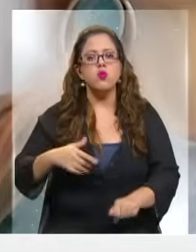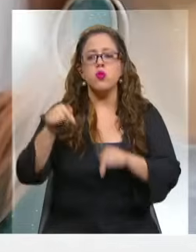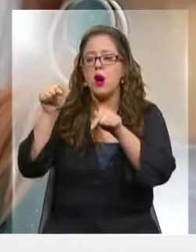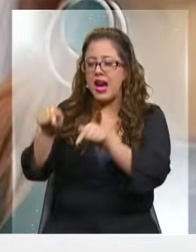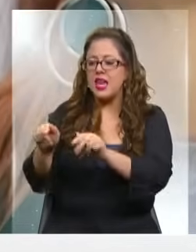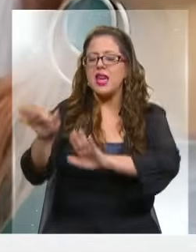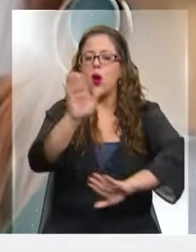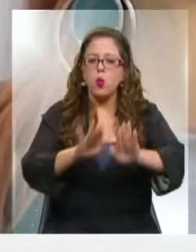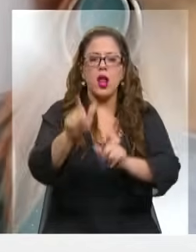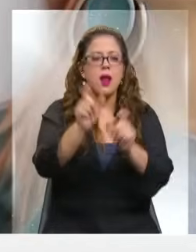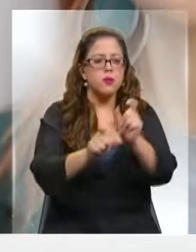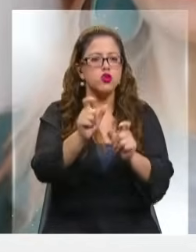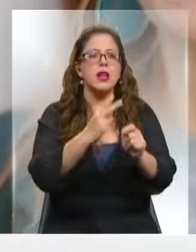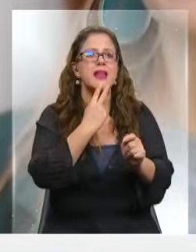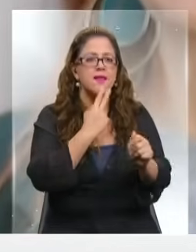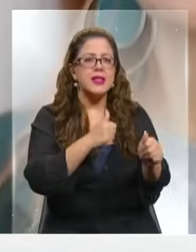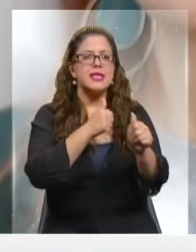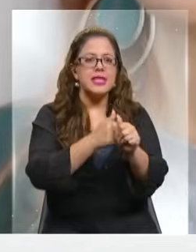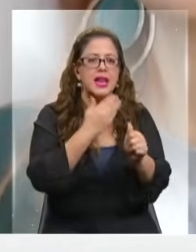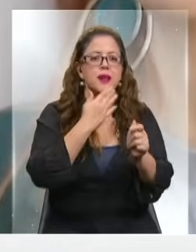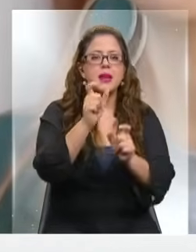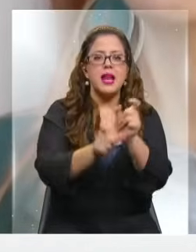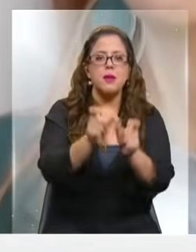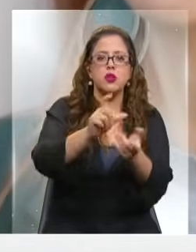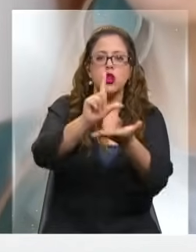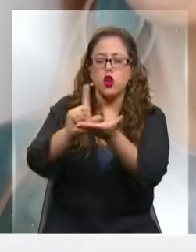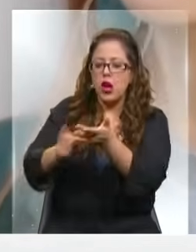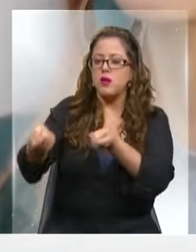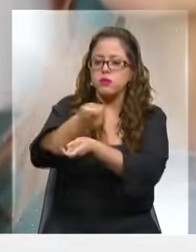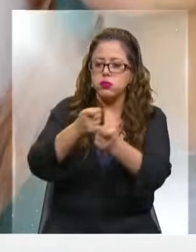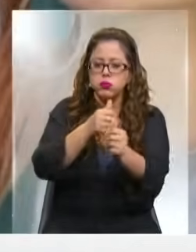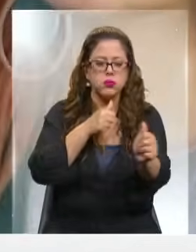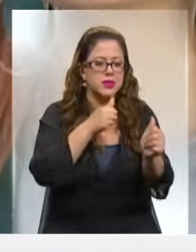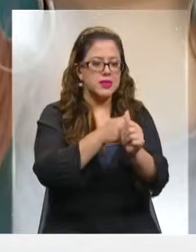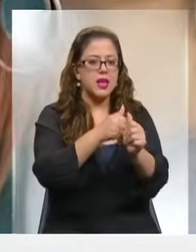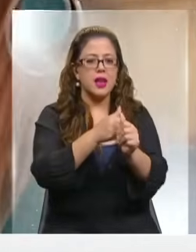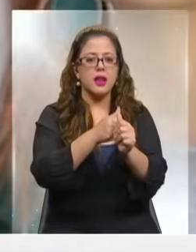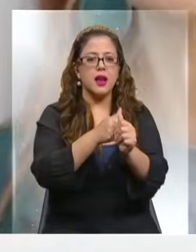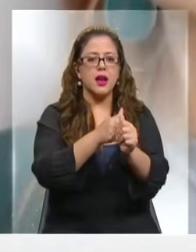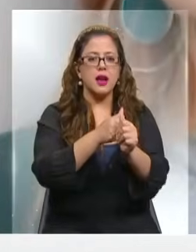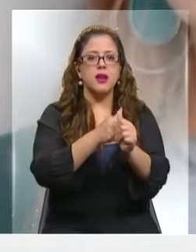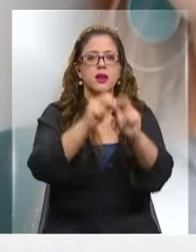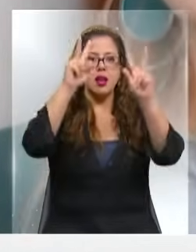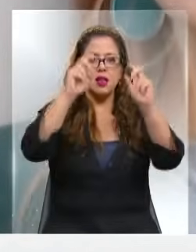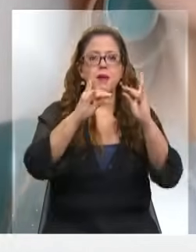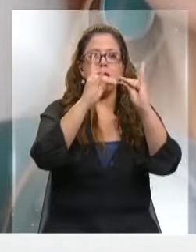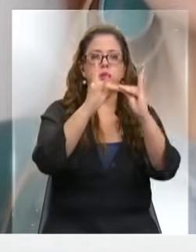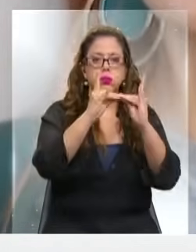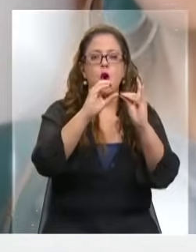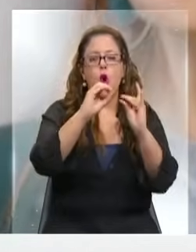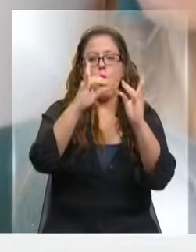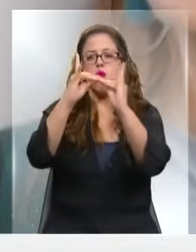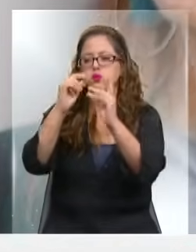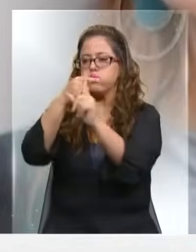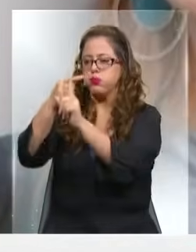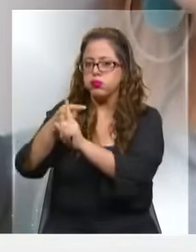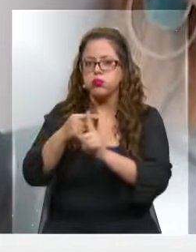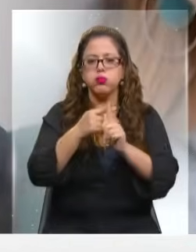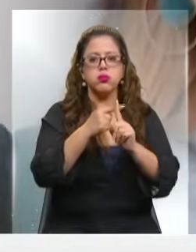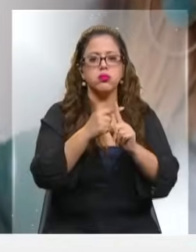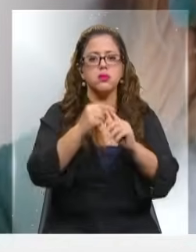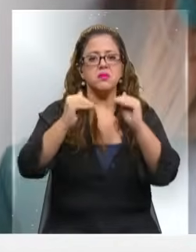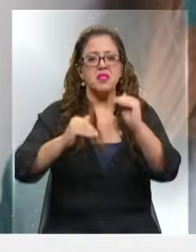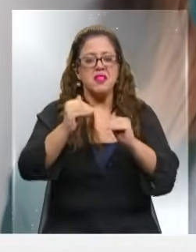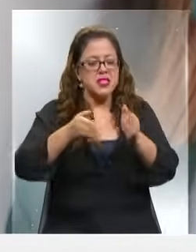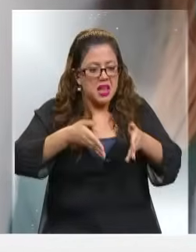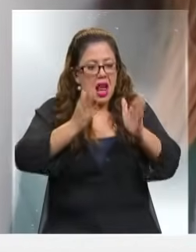a los vecinos, es resguardar a los locatarios del comercio que queda cerca de los sectores donde hay velorios o funerales o procesiones muchas veces que pasan